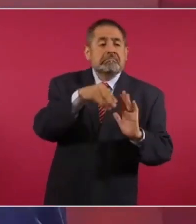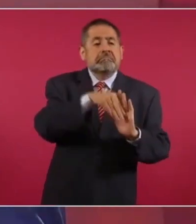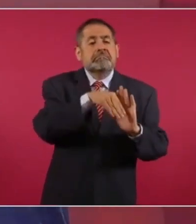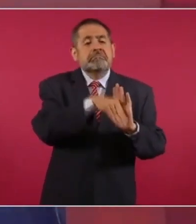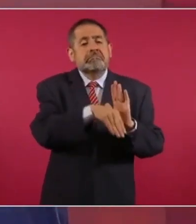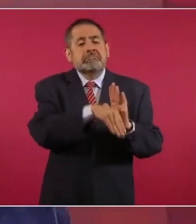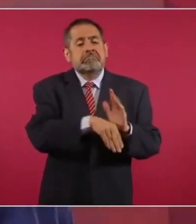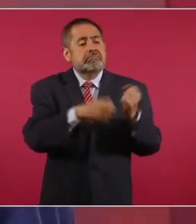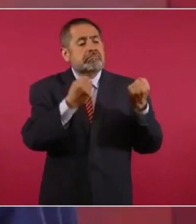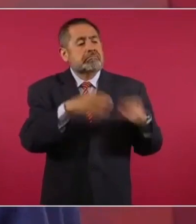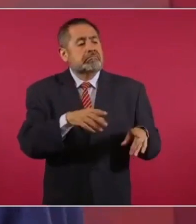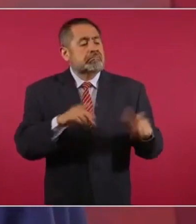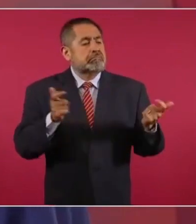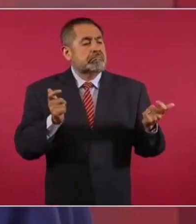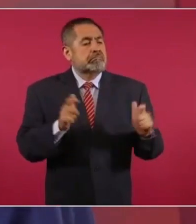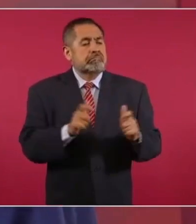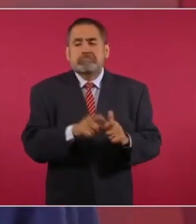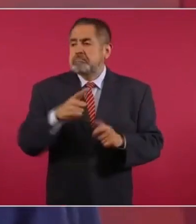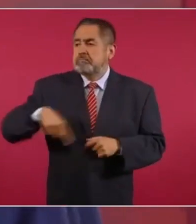auditorio,